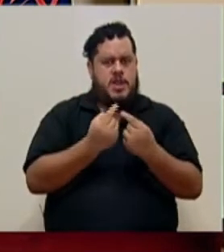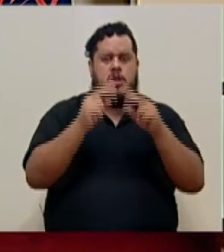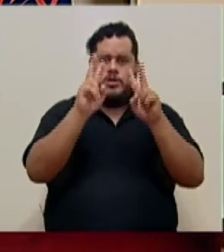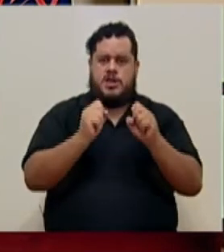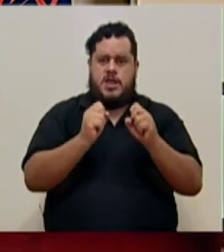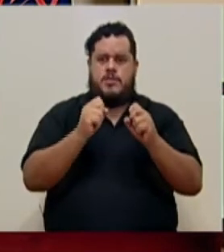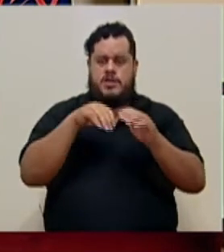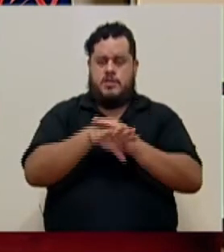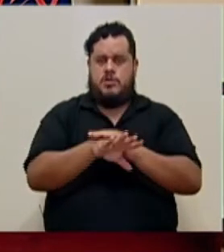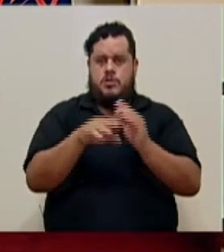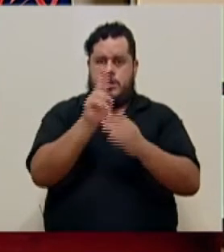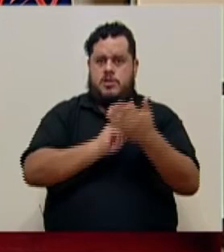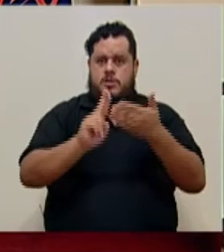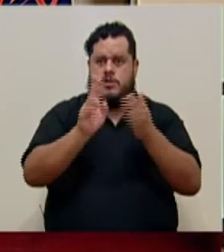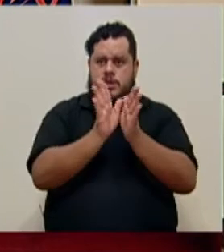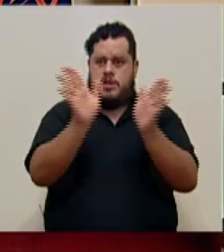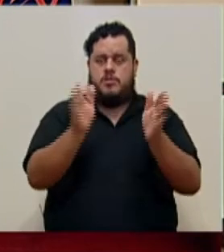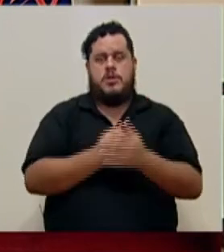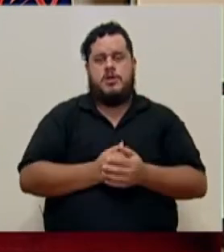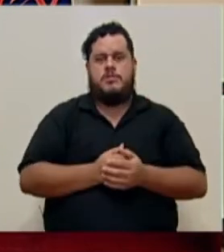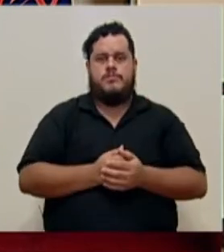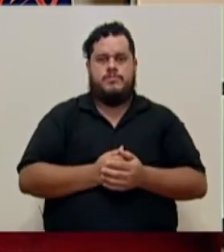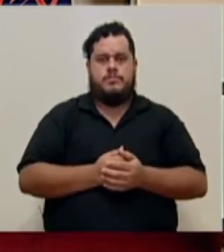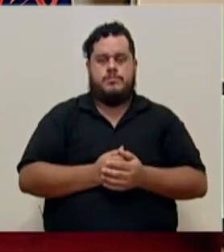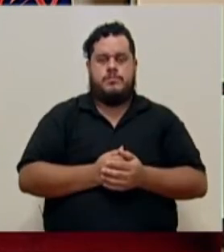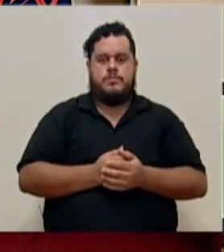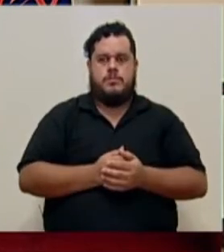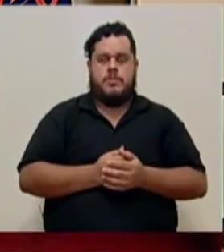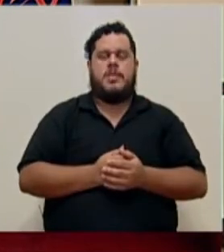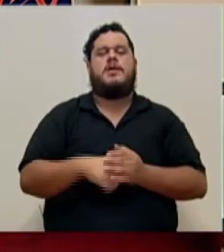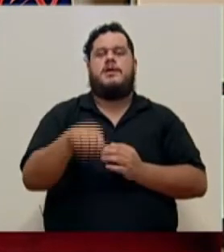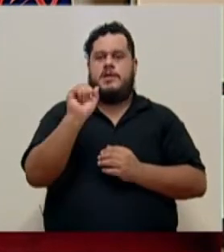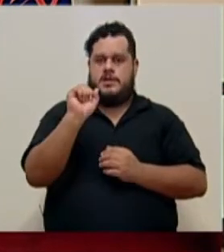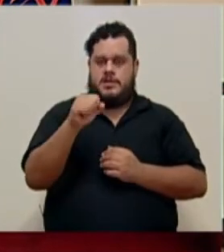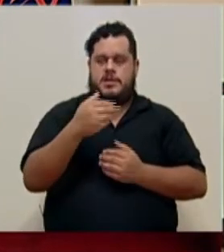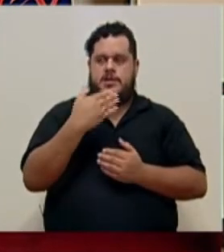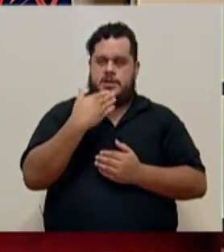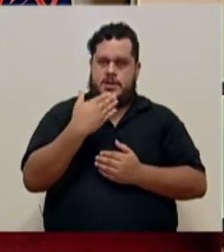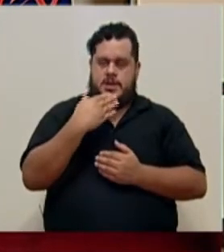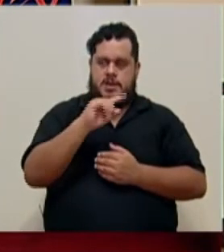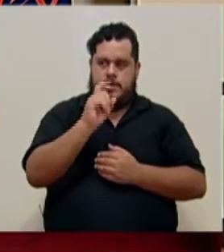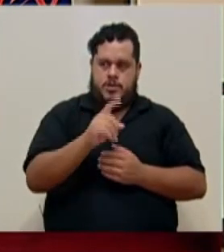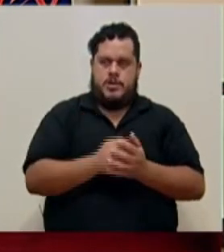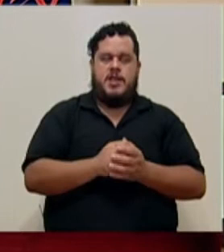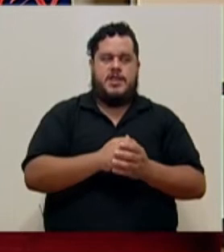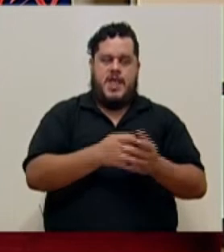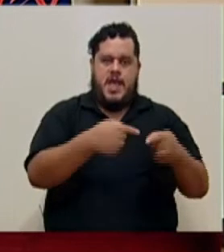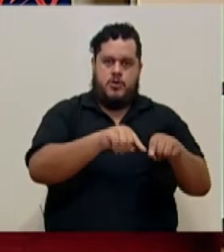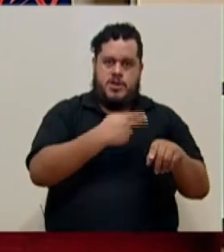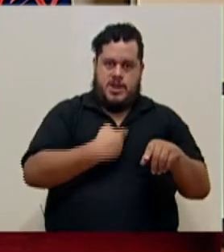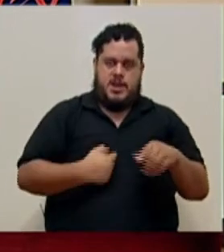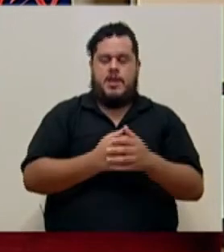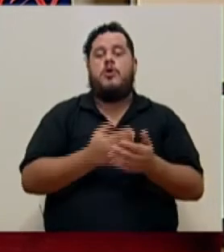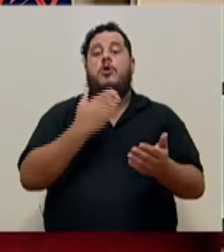los exámenes de admisión de las universidades públicas? Sí, gracias a la pregunta de Acontecer Herediano.